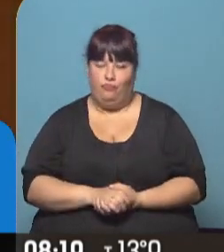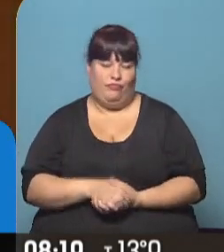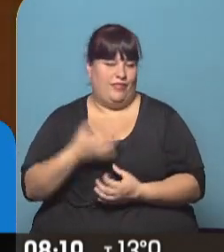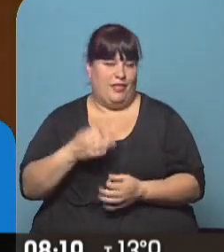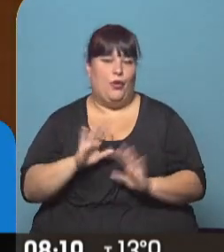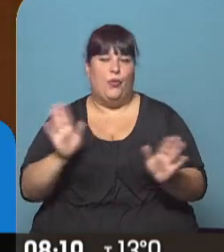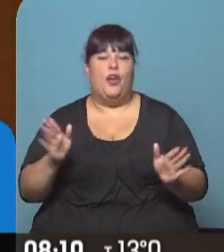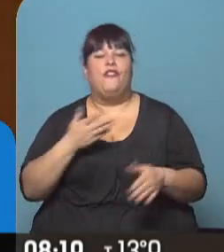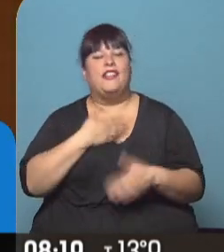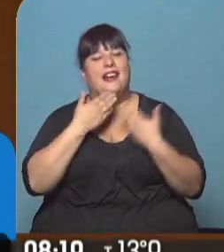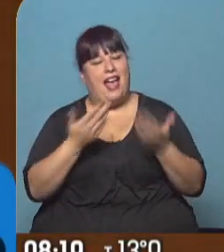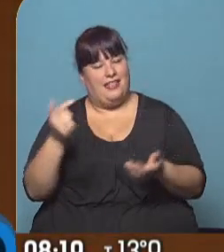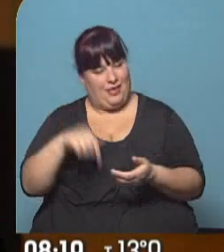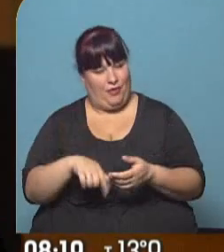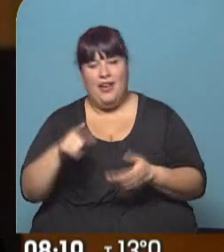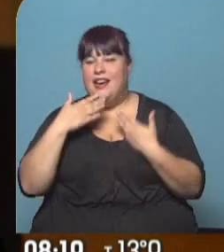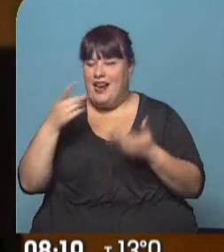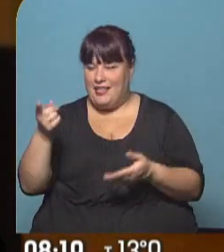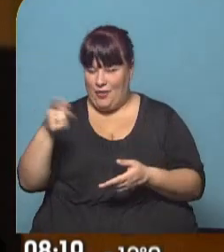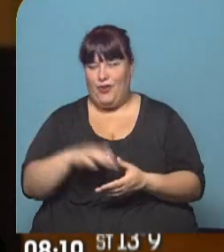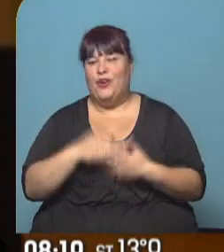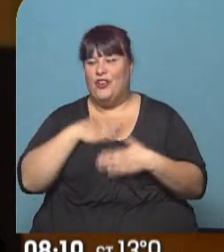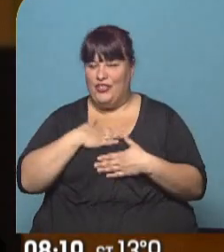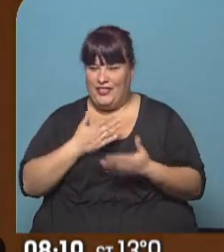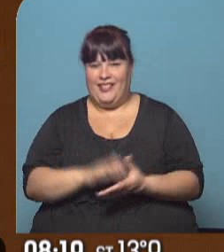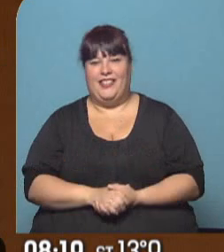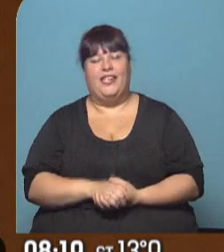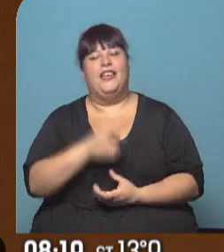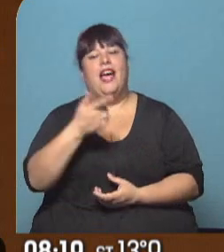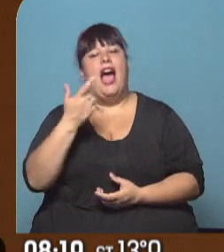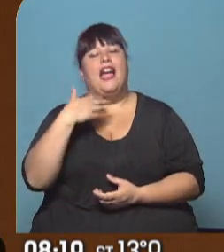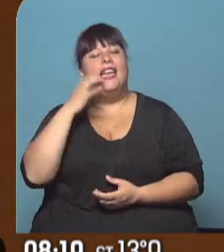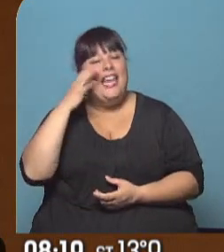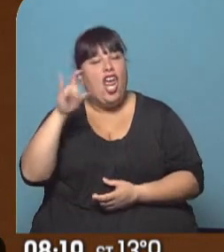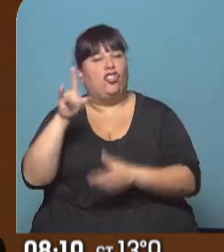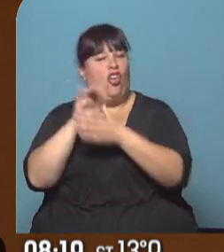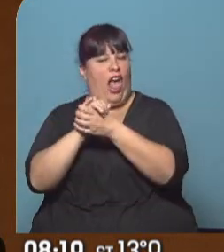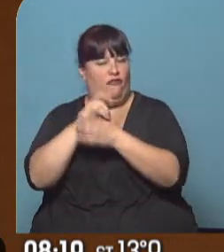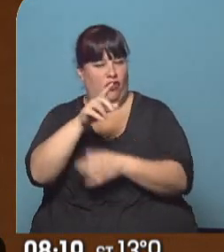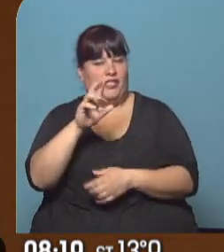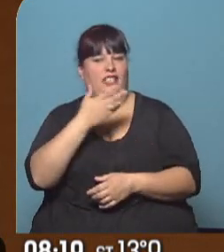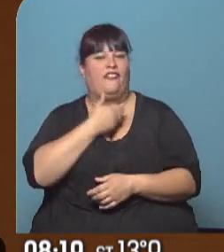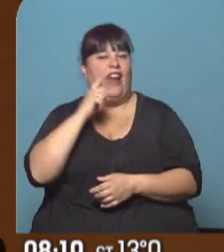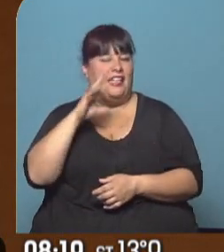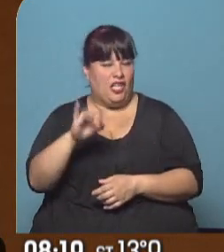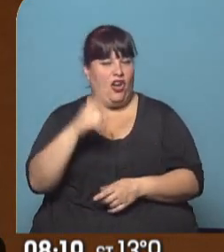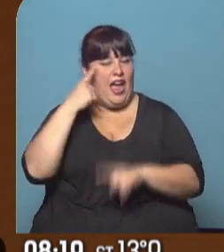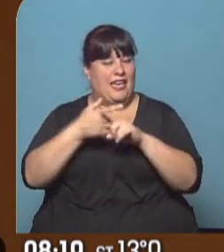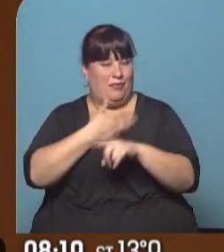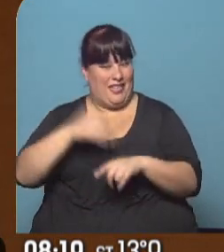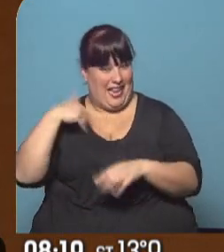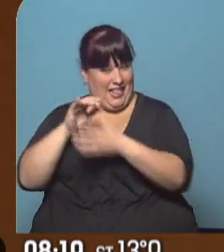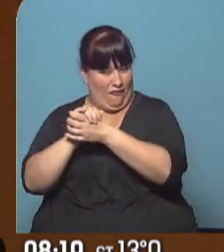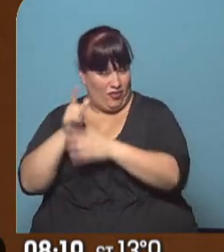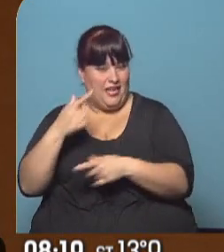seguro francisco gracias gracias a funcionan diga gusto francisco alfonsín en nieto de raúl alfonsín ex presidente de la república